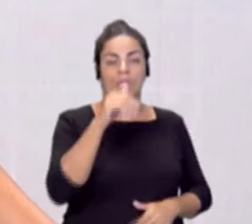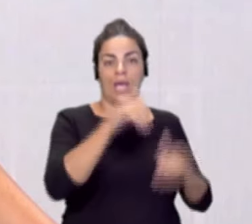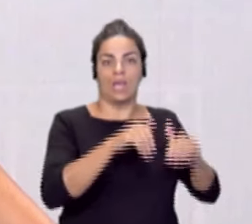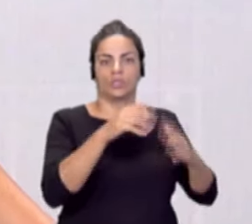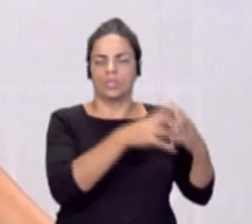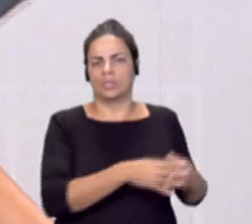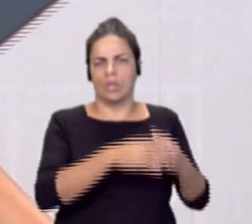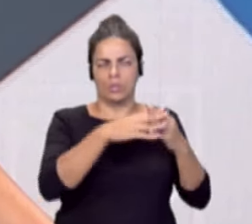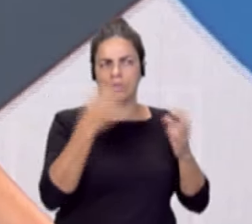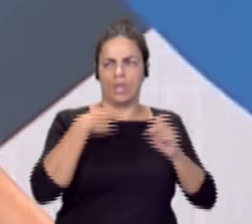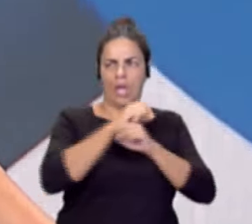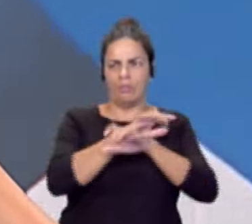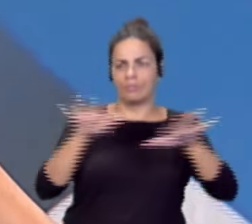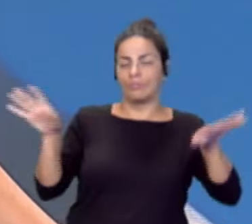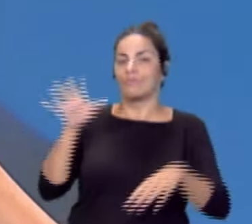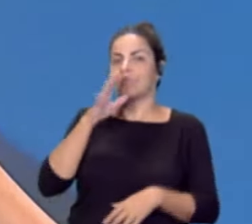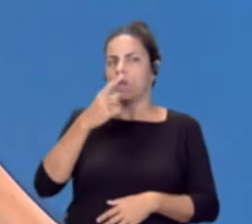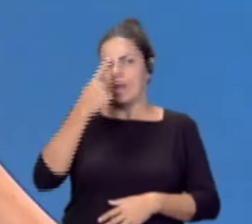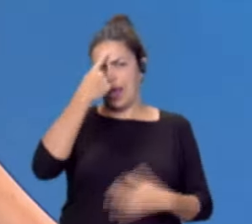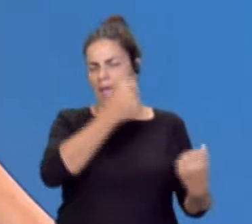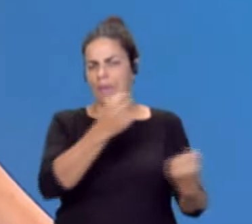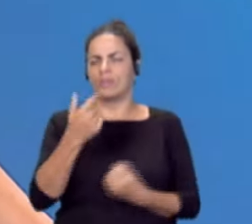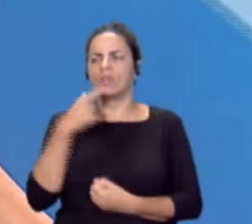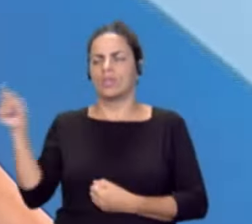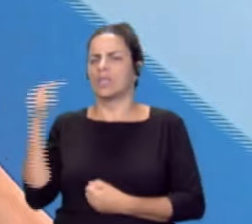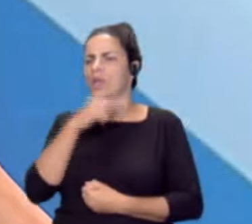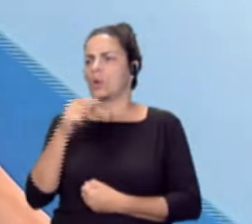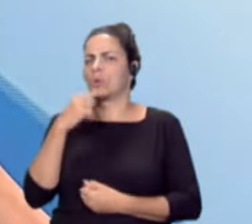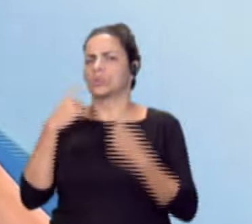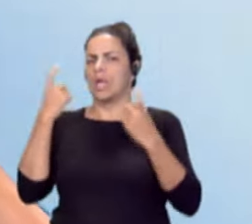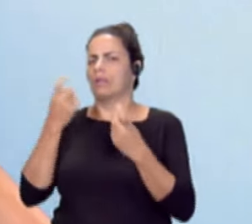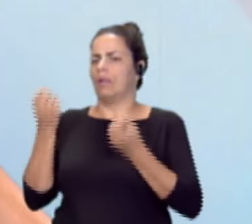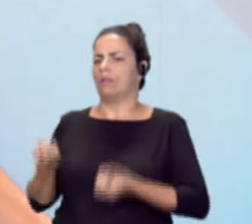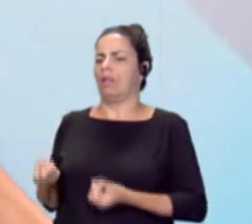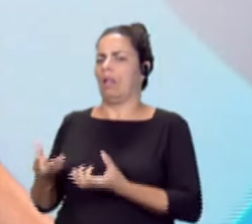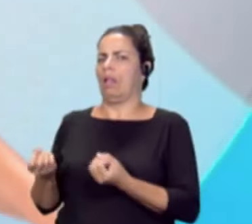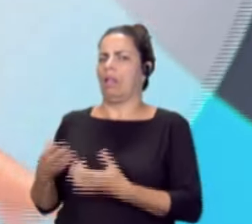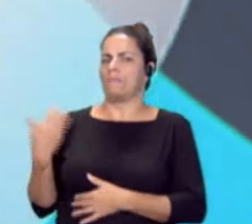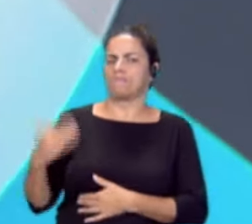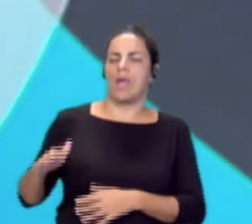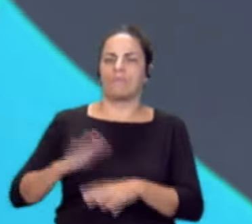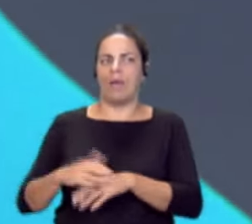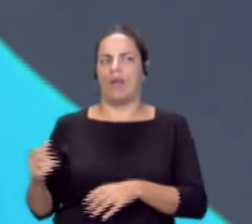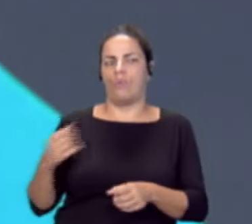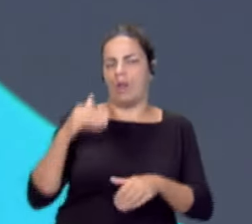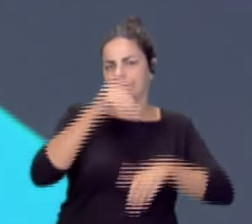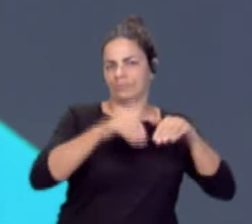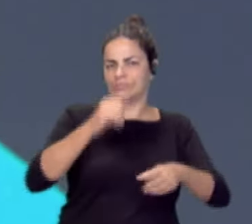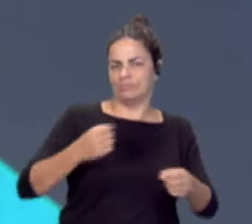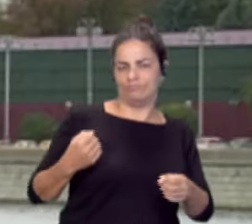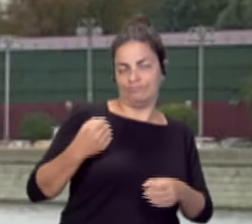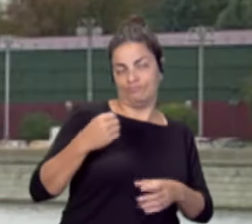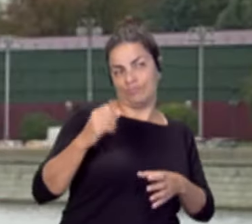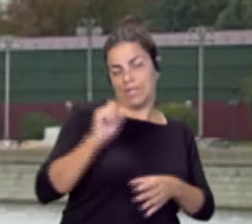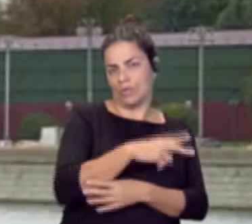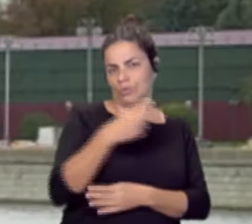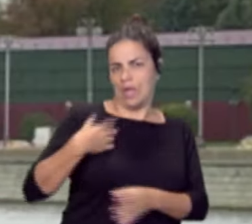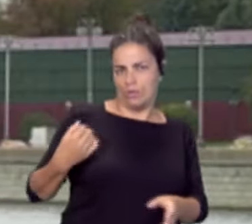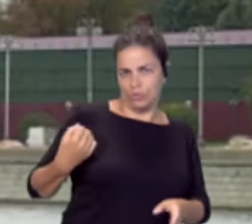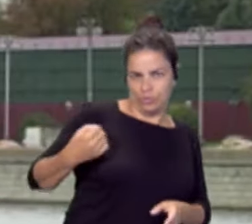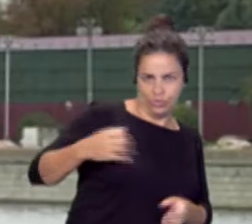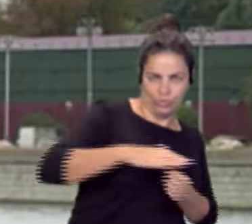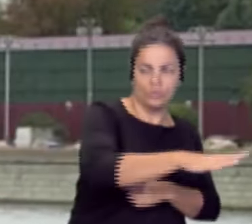expertos afirman que Rusia está intensificando la desinformación para influir en el resultado de los comicios. Denuncian que utilizan la inteligencia